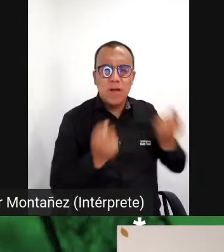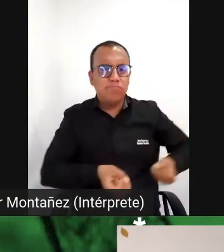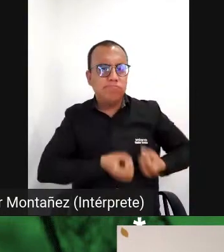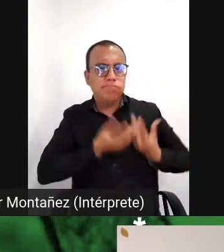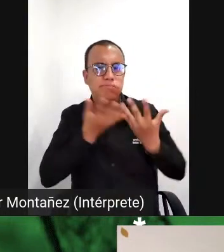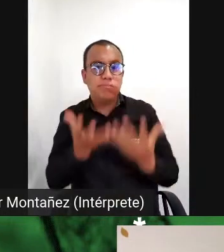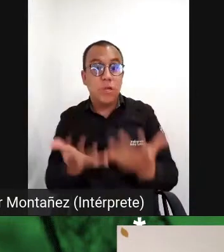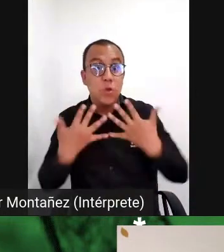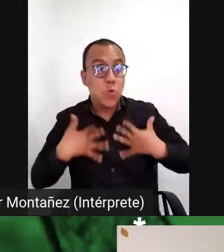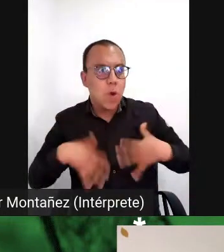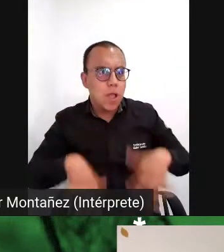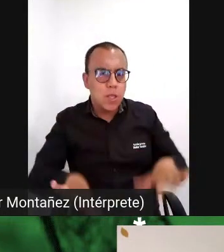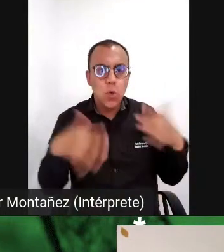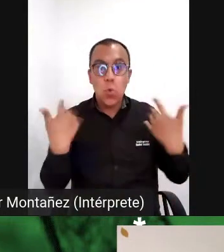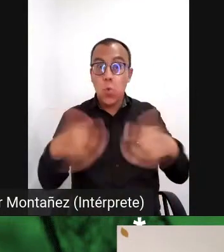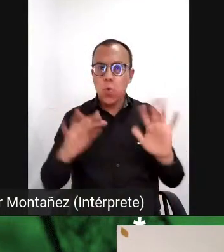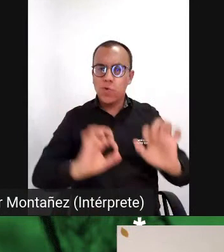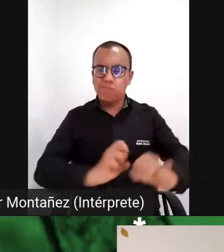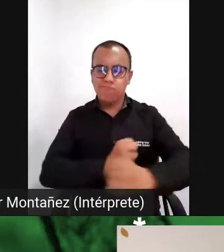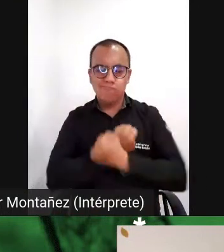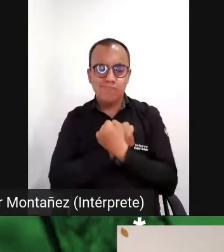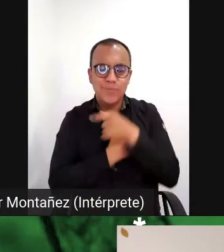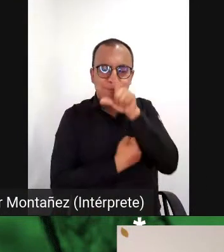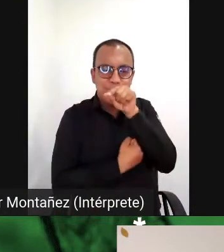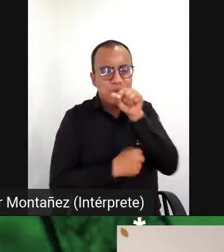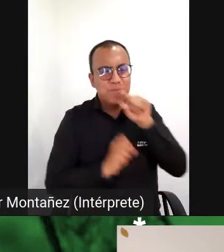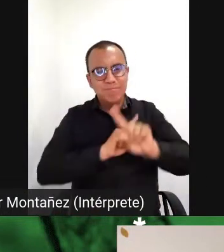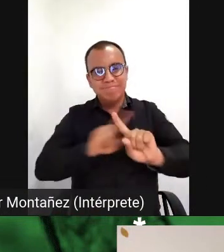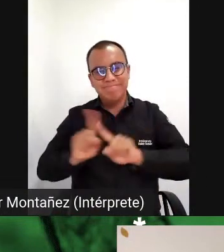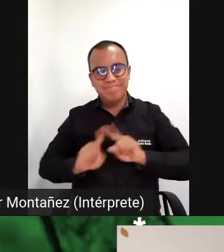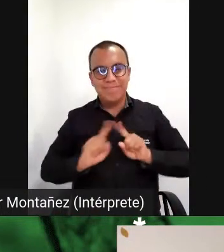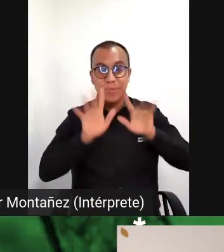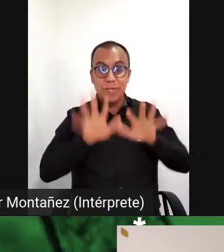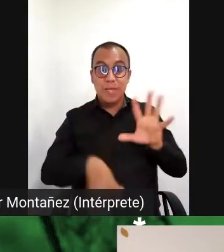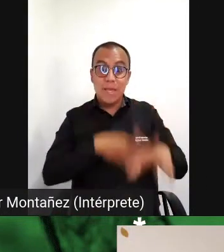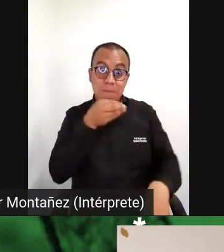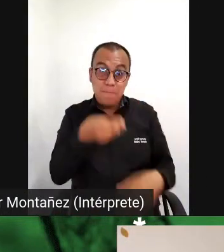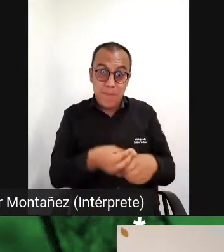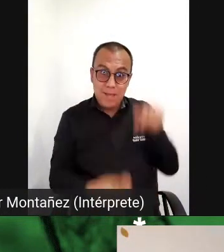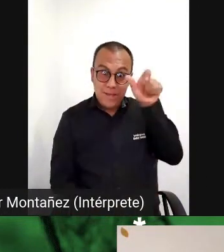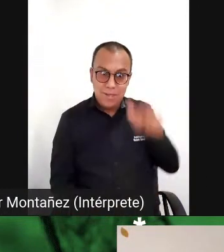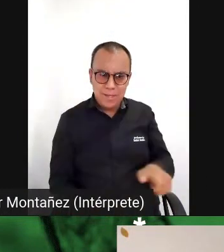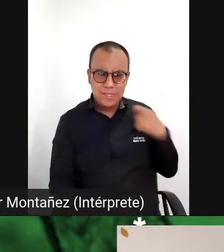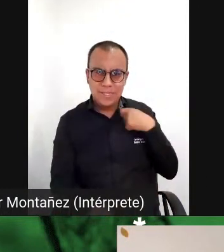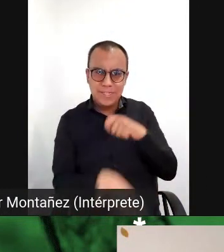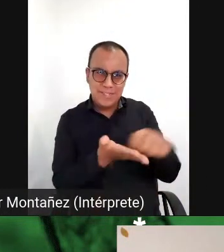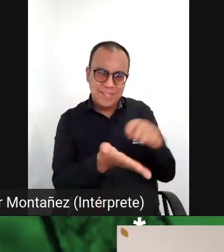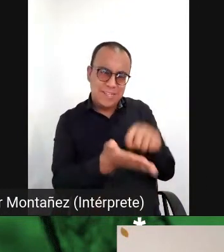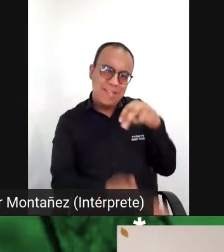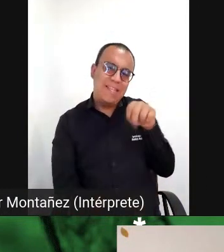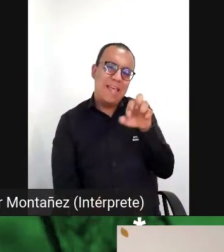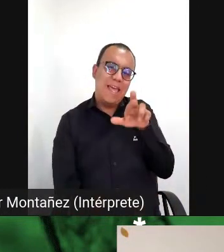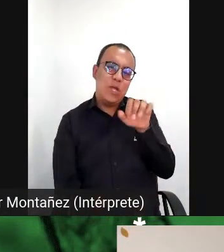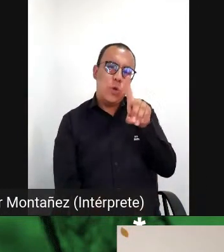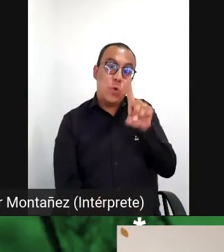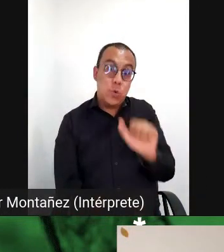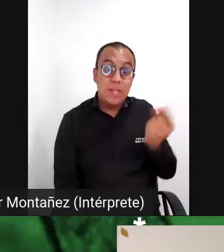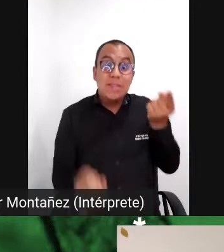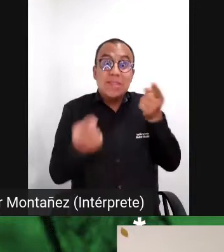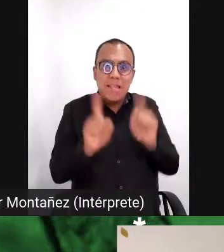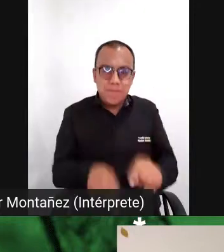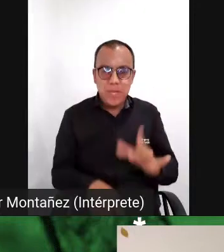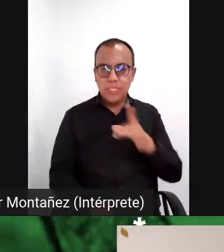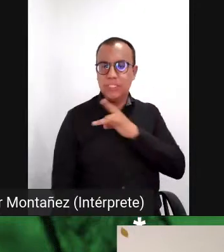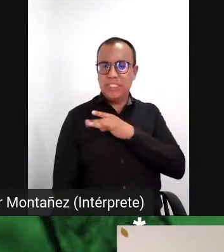por cualquiera que se ufane de amar a las aves locales. El propio Neruda, incluso, quiso ofrecer algunas líneas a los copetones chilenos